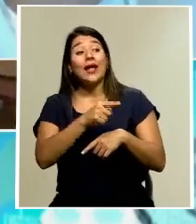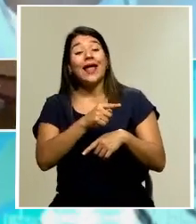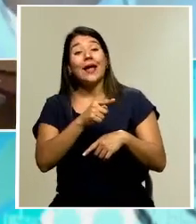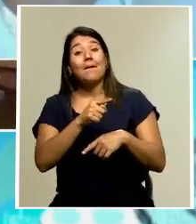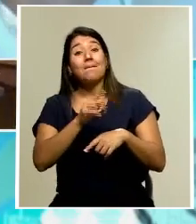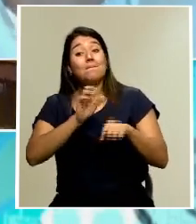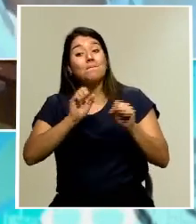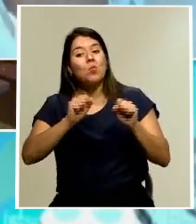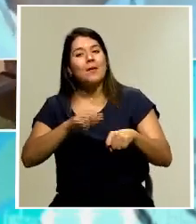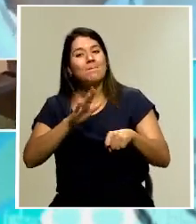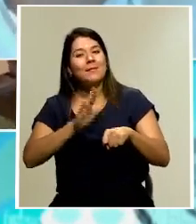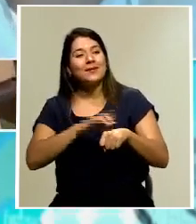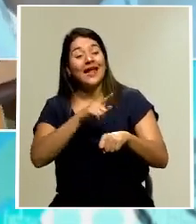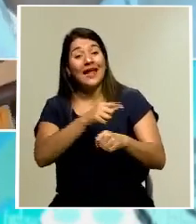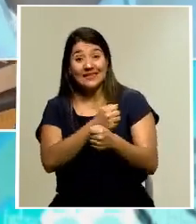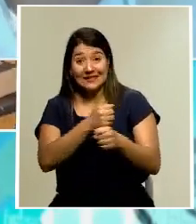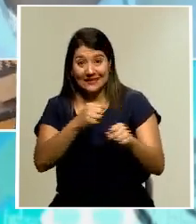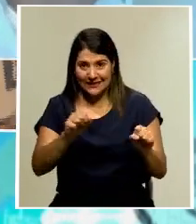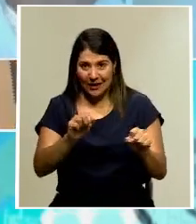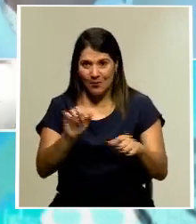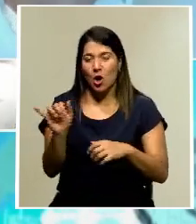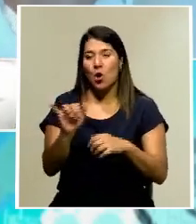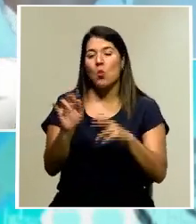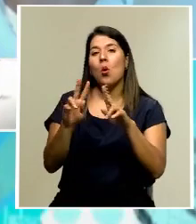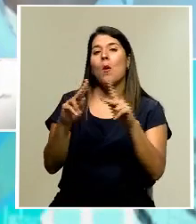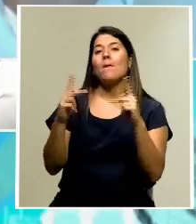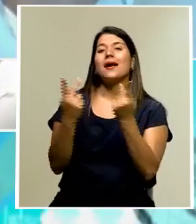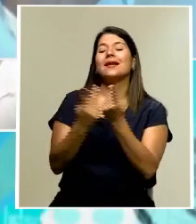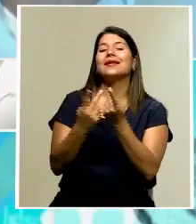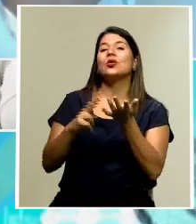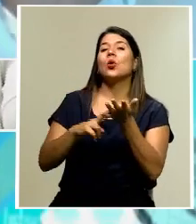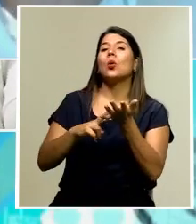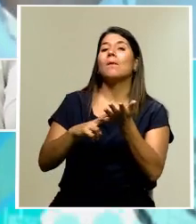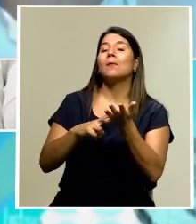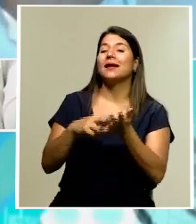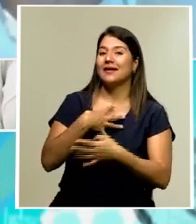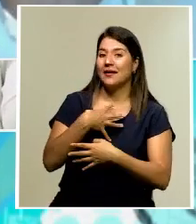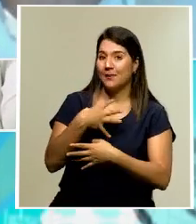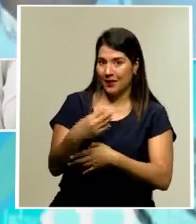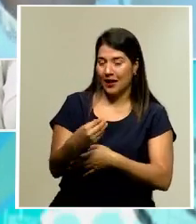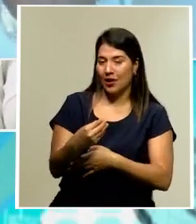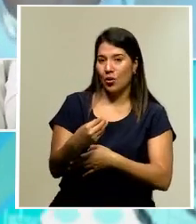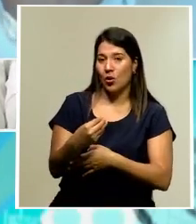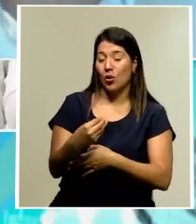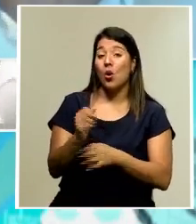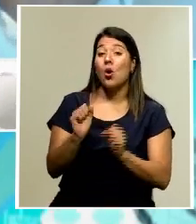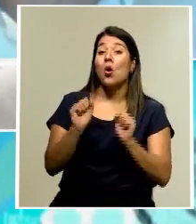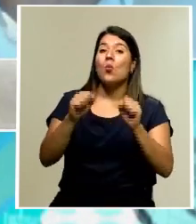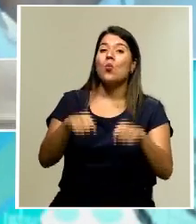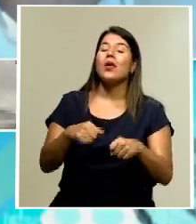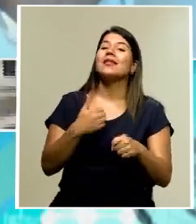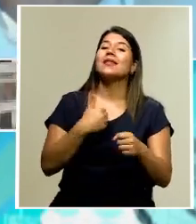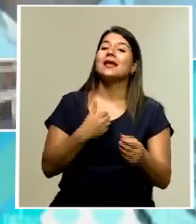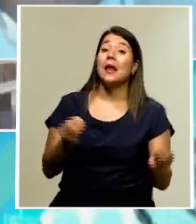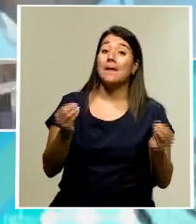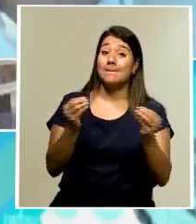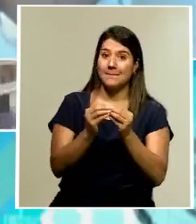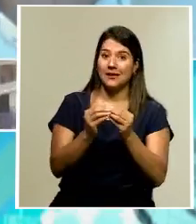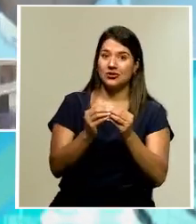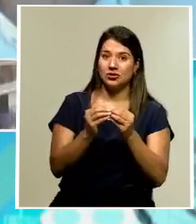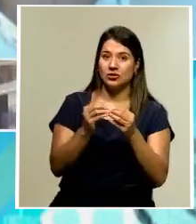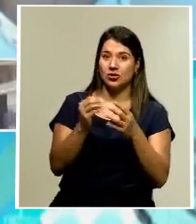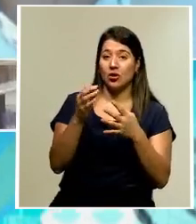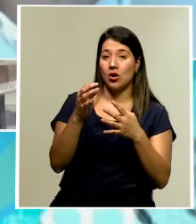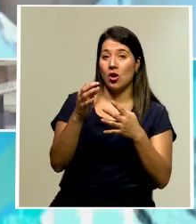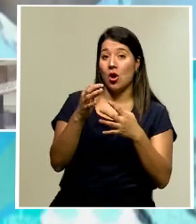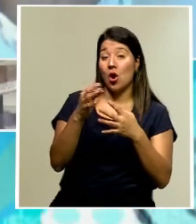que efectivamente, al igual que en el Partido de Liberación Nacional, existan muchas más opciones, y eso pareciera que es lo que está sucediendo de acuerdo con las noticias del